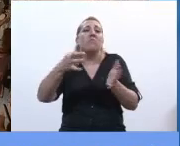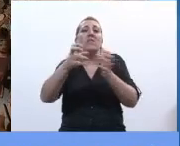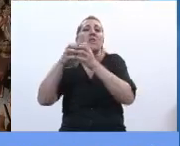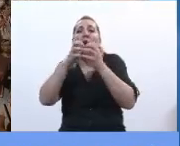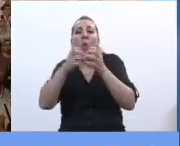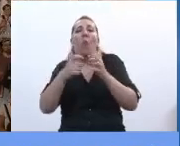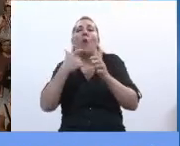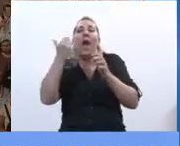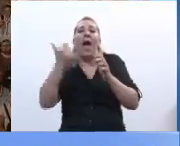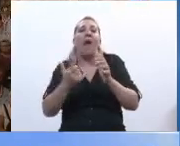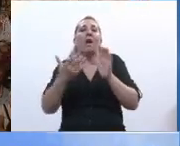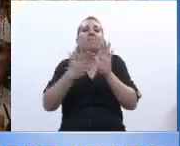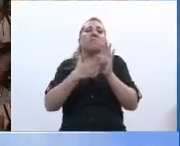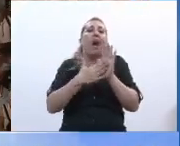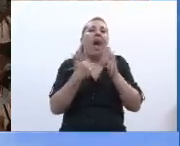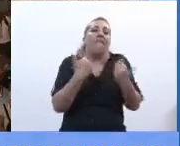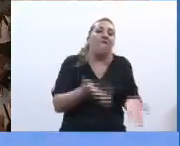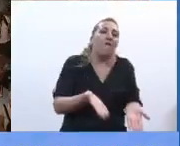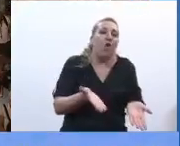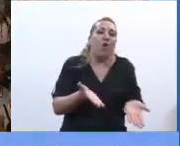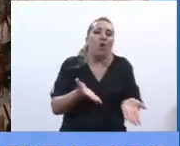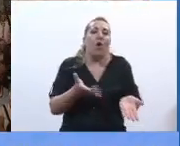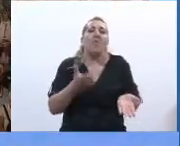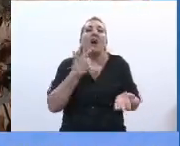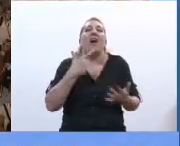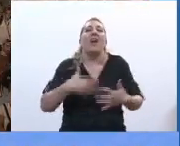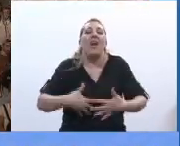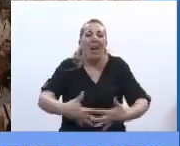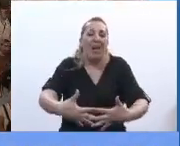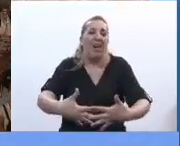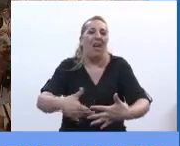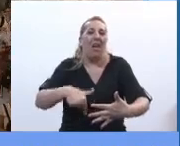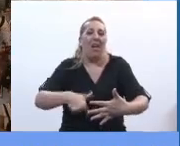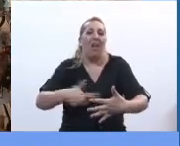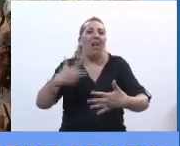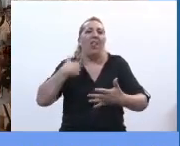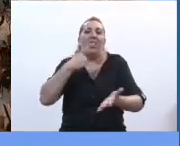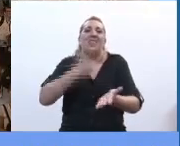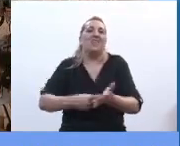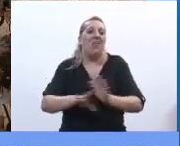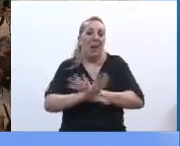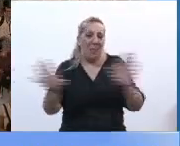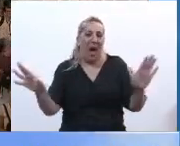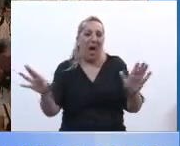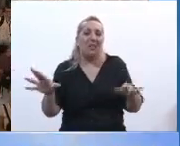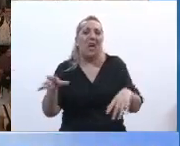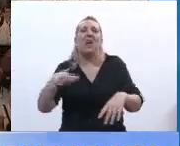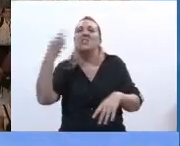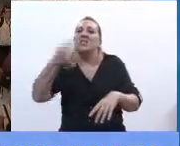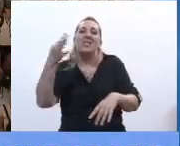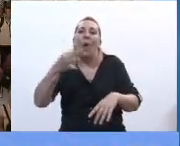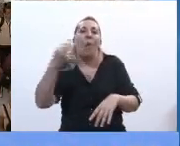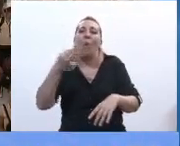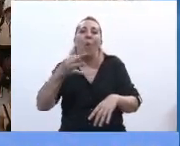los argumentos a favor de la introducción voluntario del embarazo alguien va a leer algunas